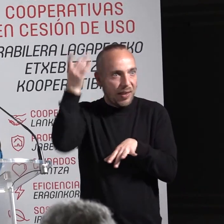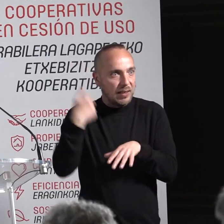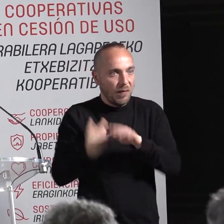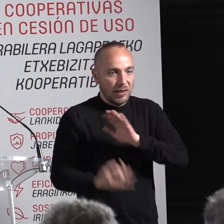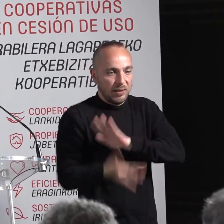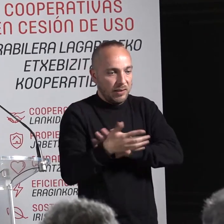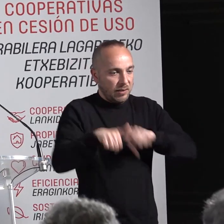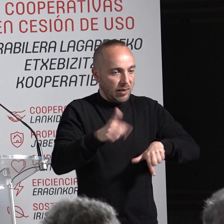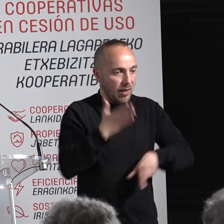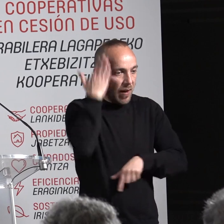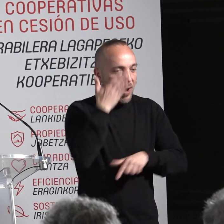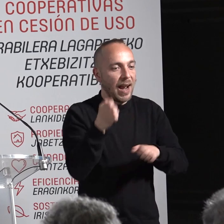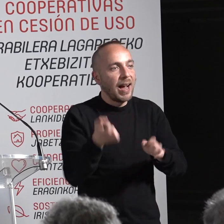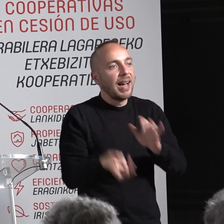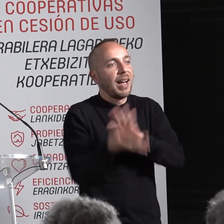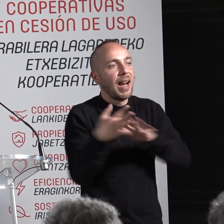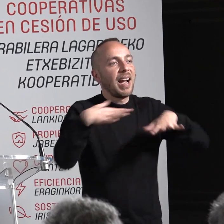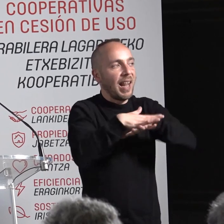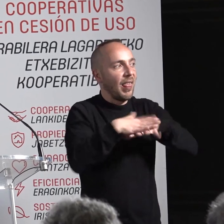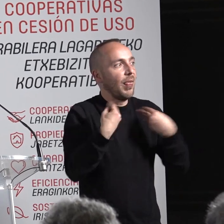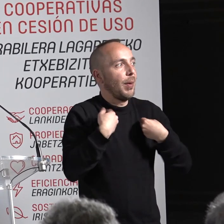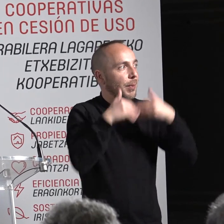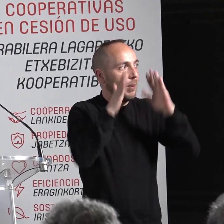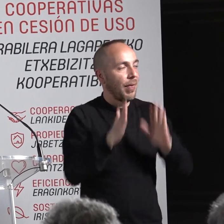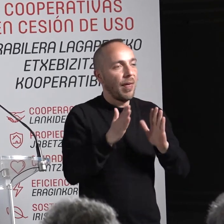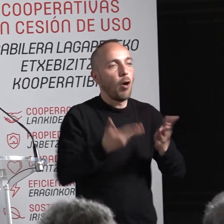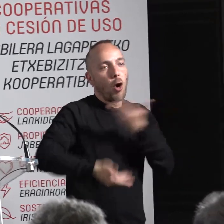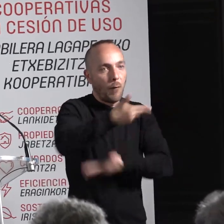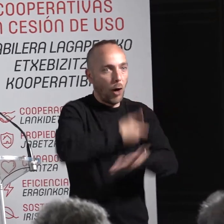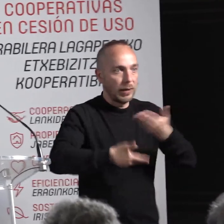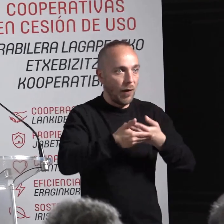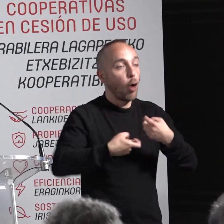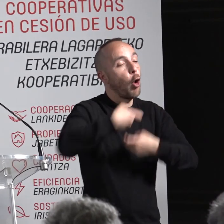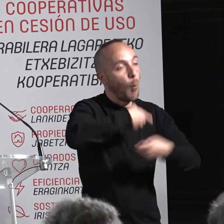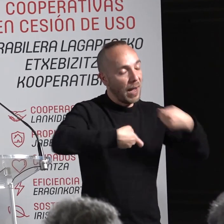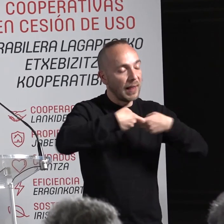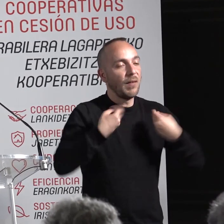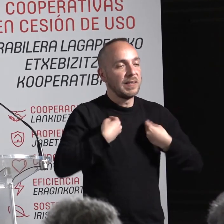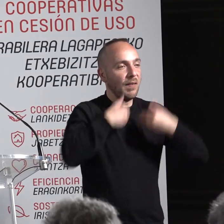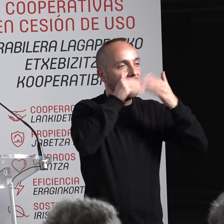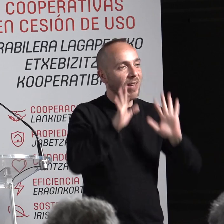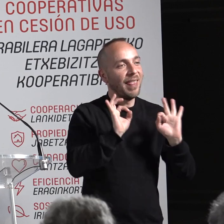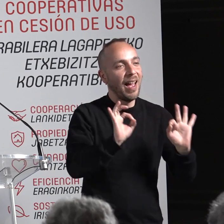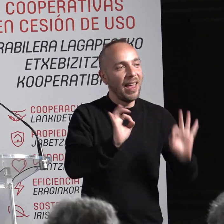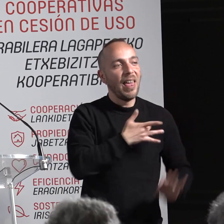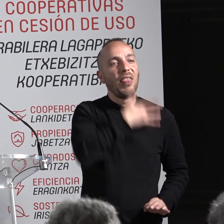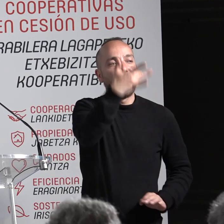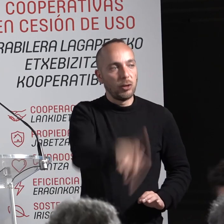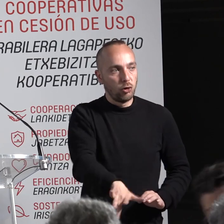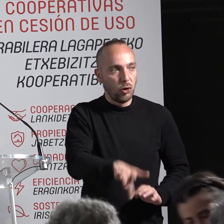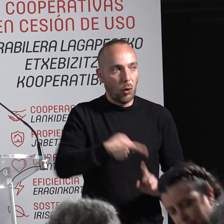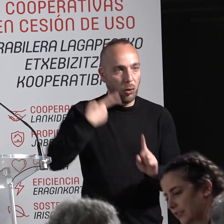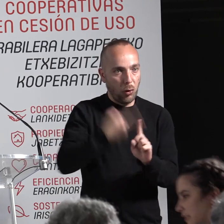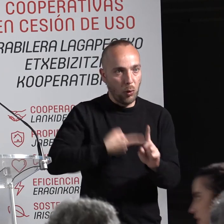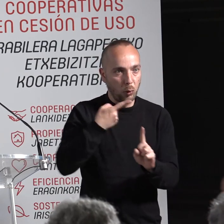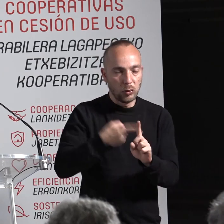Navarra, esta red de vivienda colaborativa, cooperativas de vivienda en cesión de uso. Y, pues,